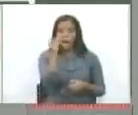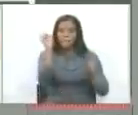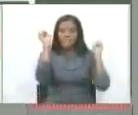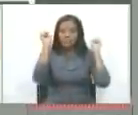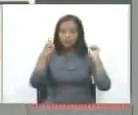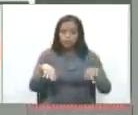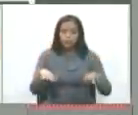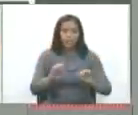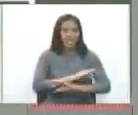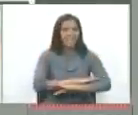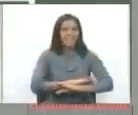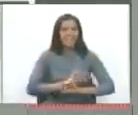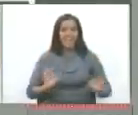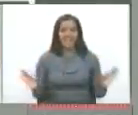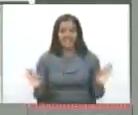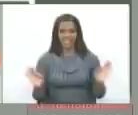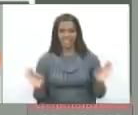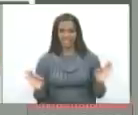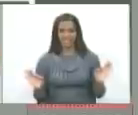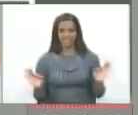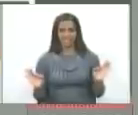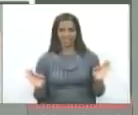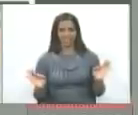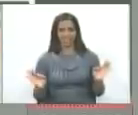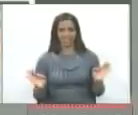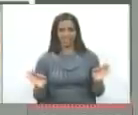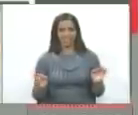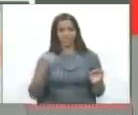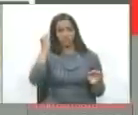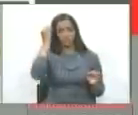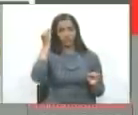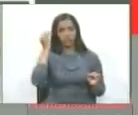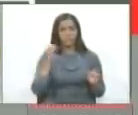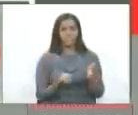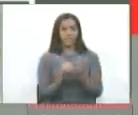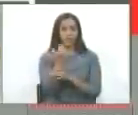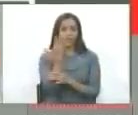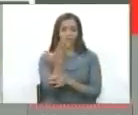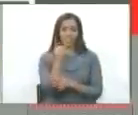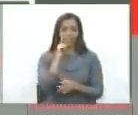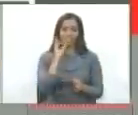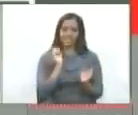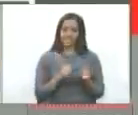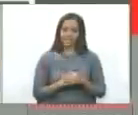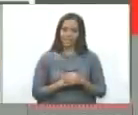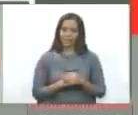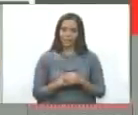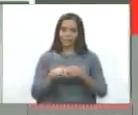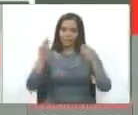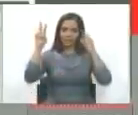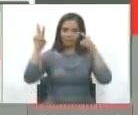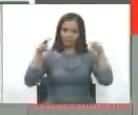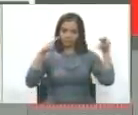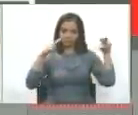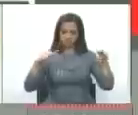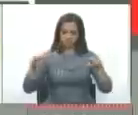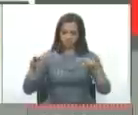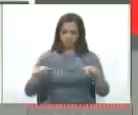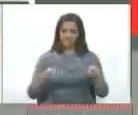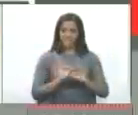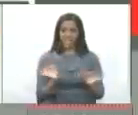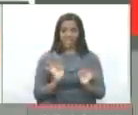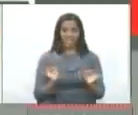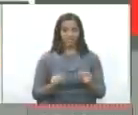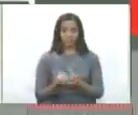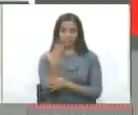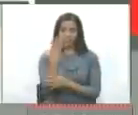ninguna parte. Yo pensé que los árboles eran de plástico, presidente. Ni una hojita. Bueno, hay que mandar a los alcaldes a hacer un